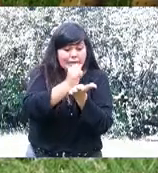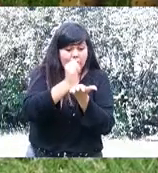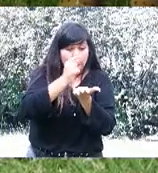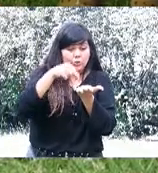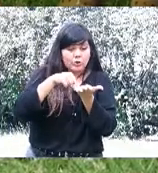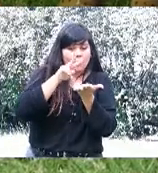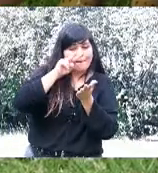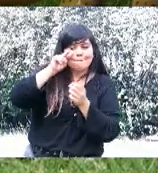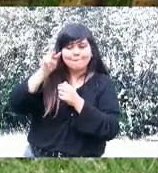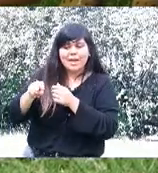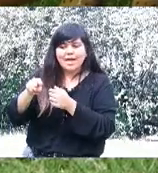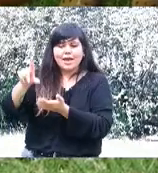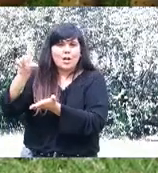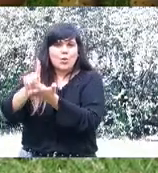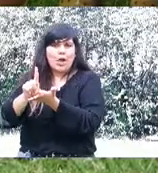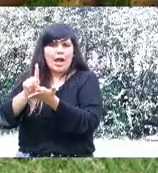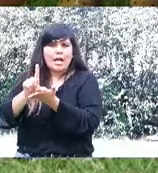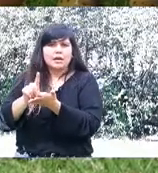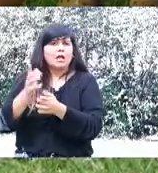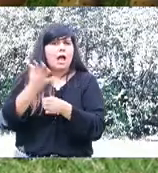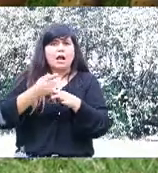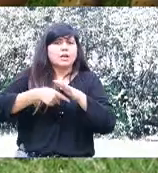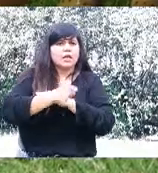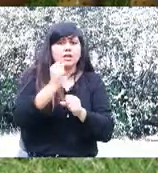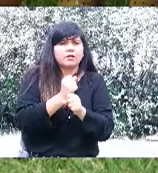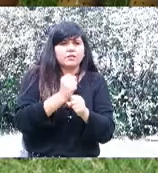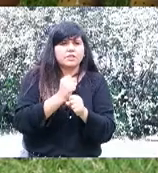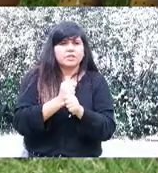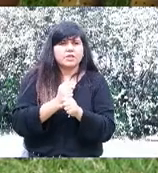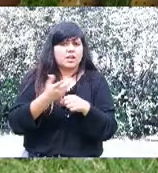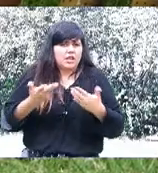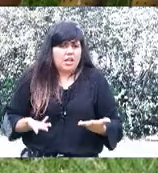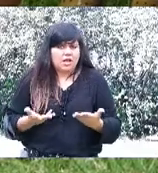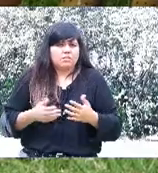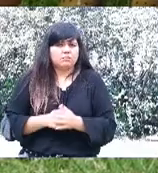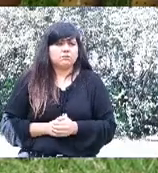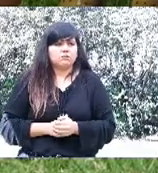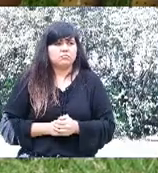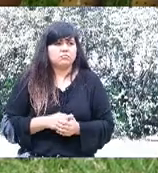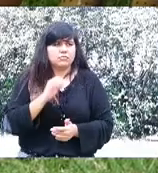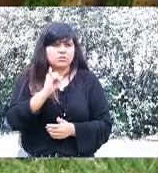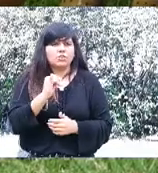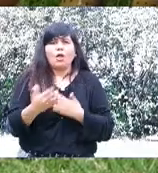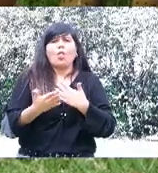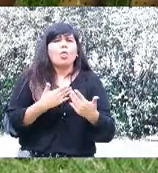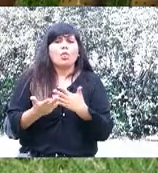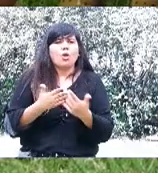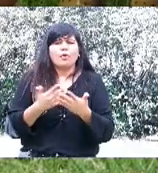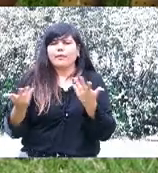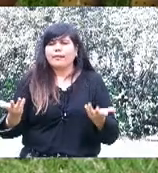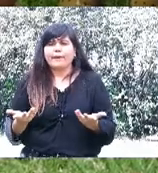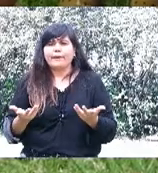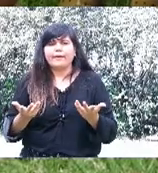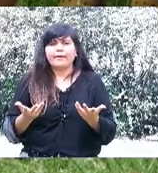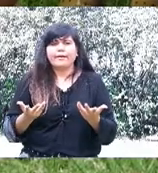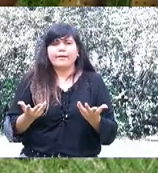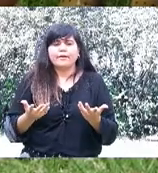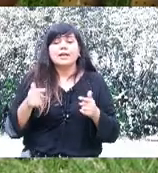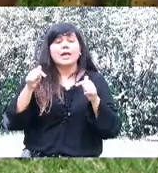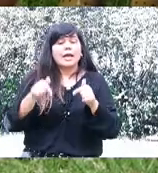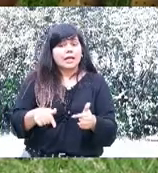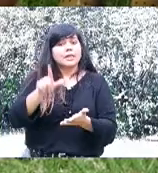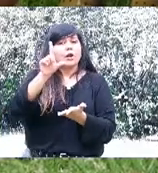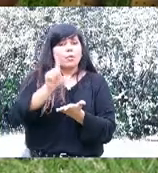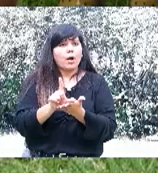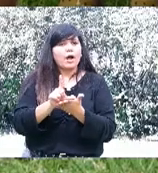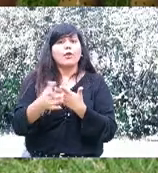territorio o sea está esto no hay que intervenir o sea yo creo que está muy presente eso no de des De dónde se sitúan no este lugar